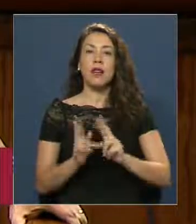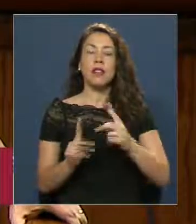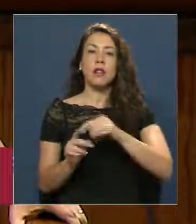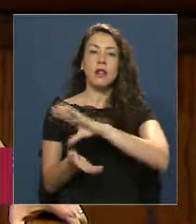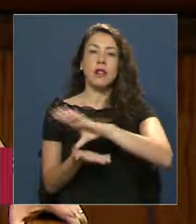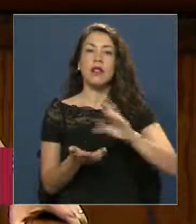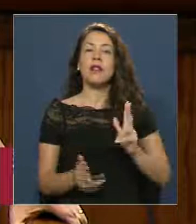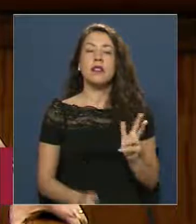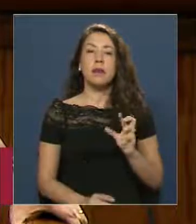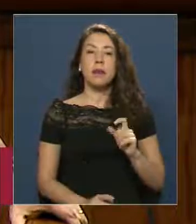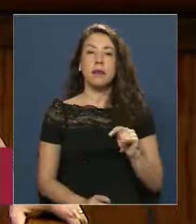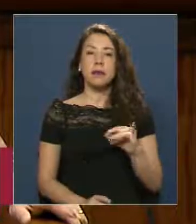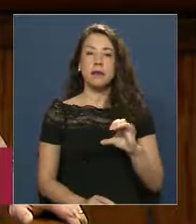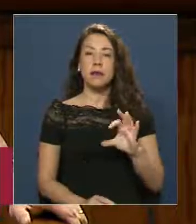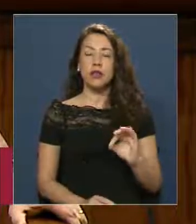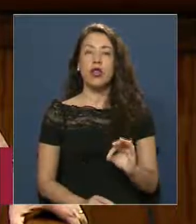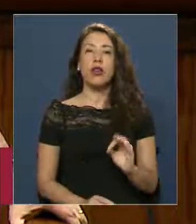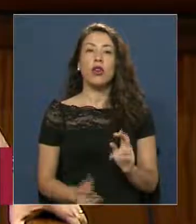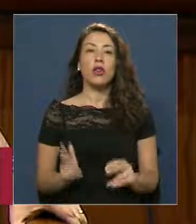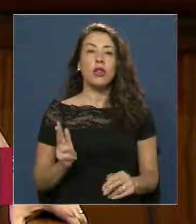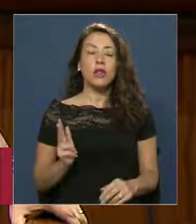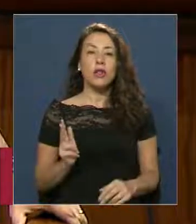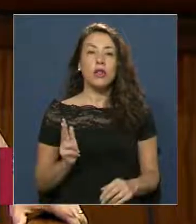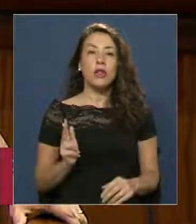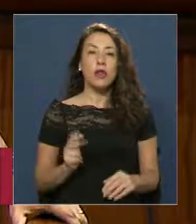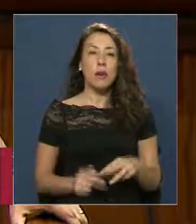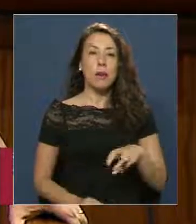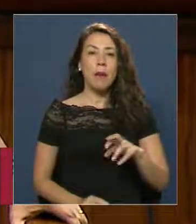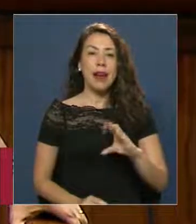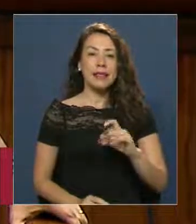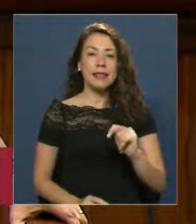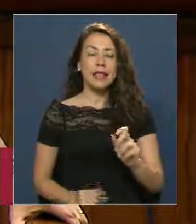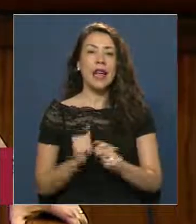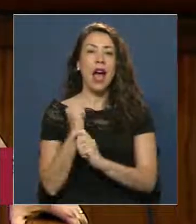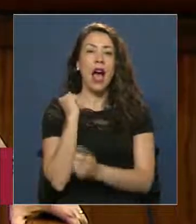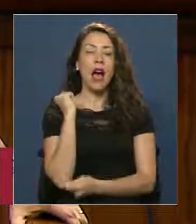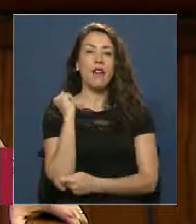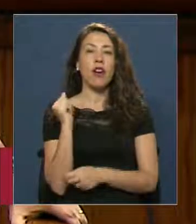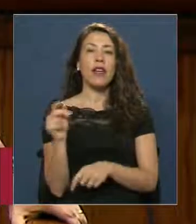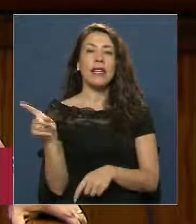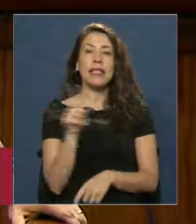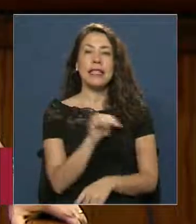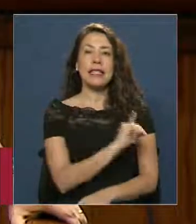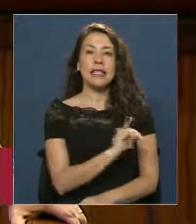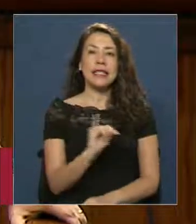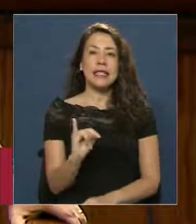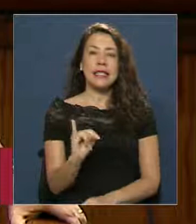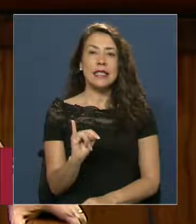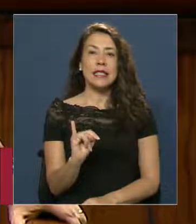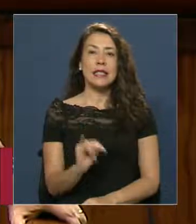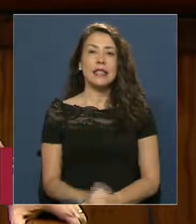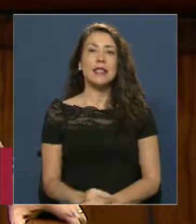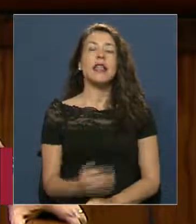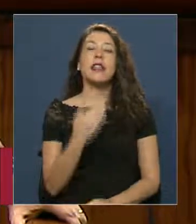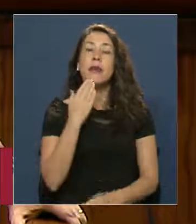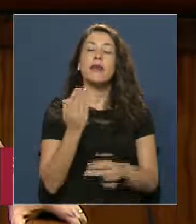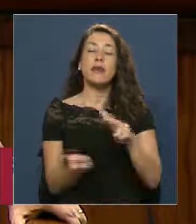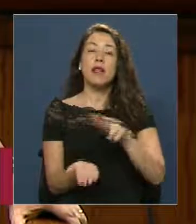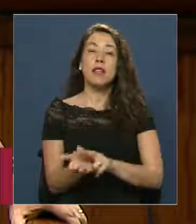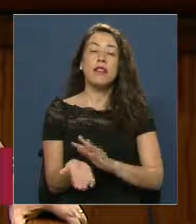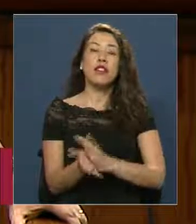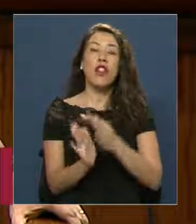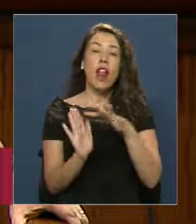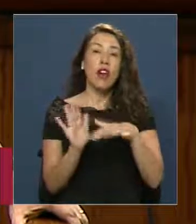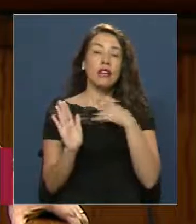Patricio Barahona Valenzuela y Marcet Tevenot, abogados del Servicio de Impuestos Internos, quienes además de ratificar los contenidos